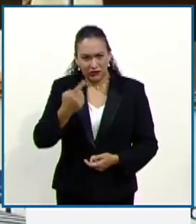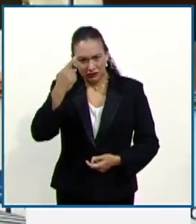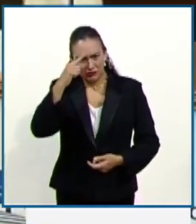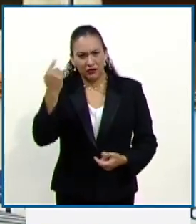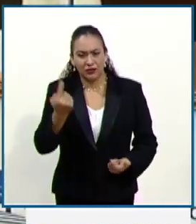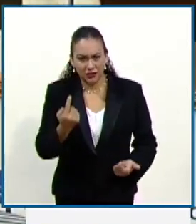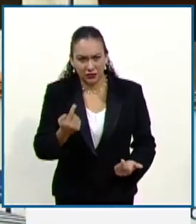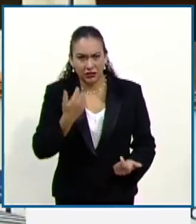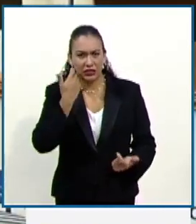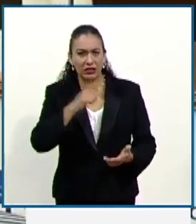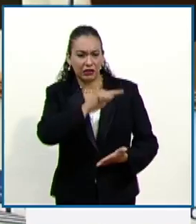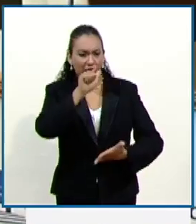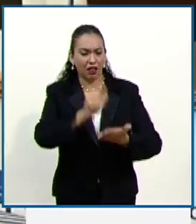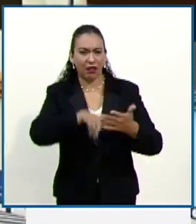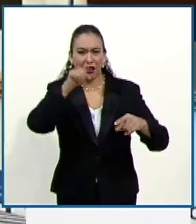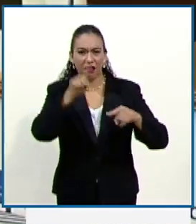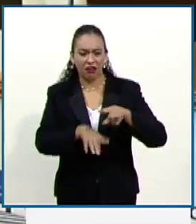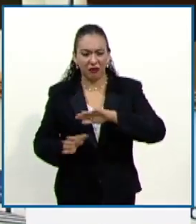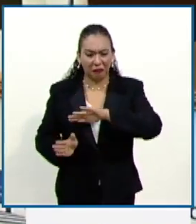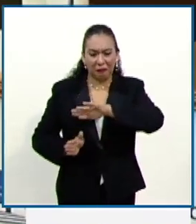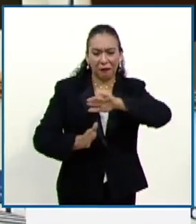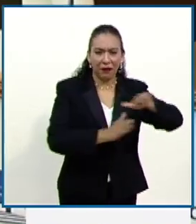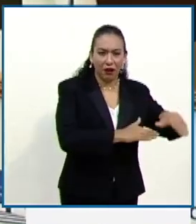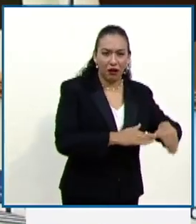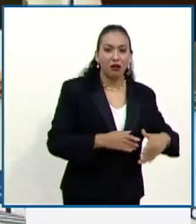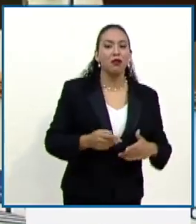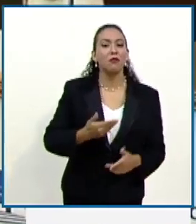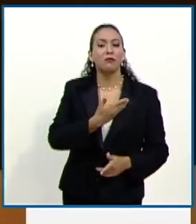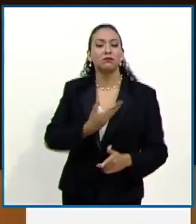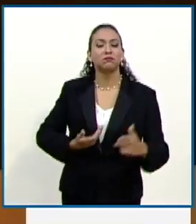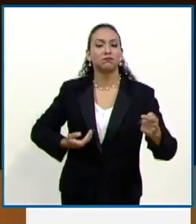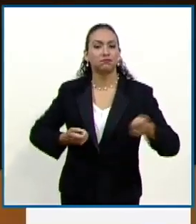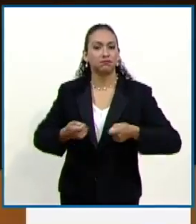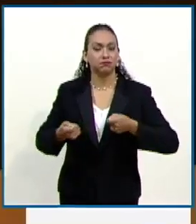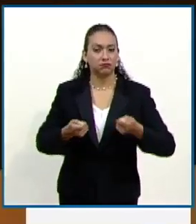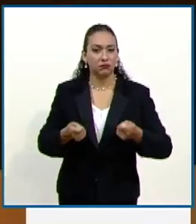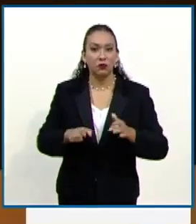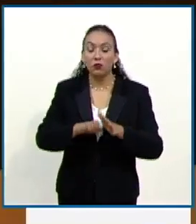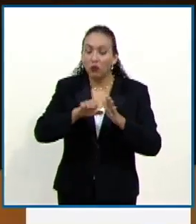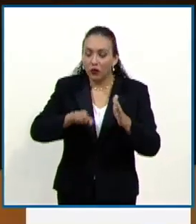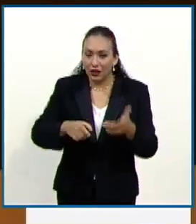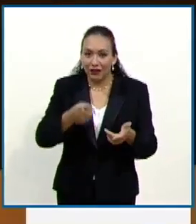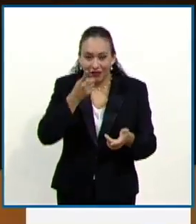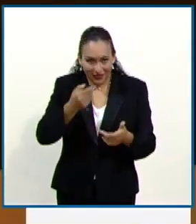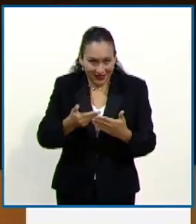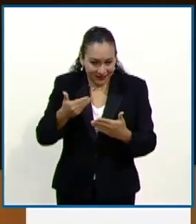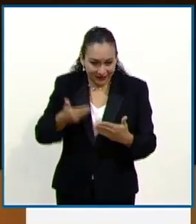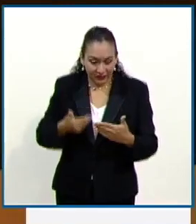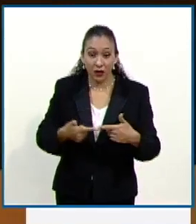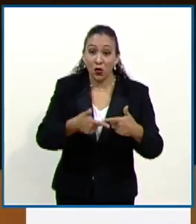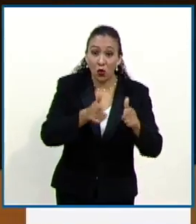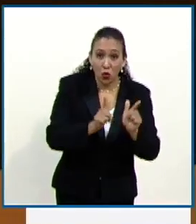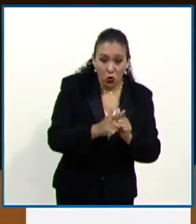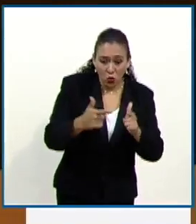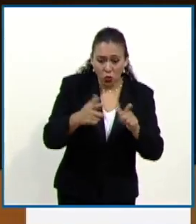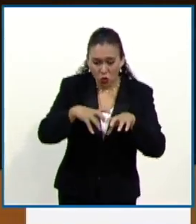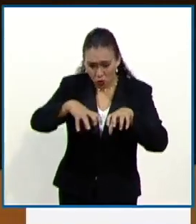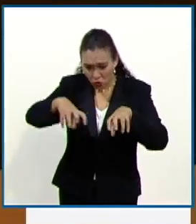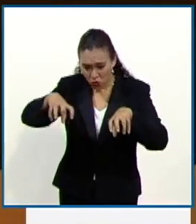la legitimidad de la justicia no pasa precisamente por mayorías, porque hay mínimos, como dice Ferrajoli, mínimos